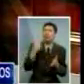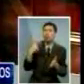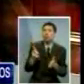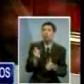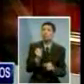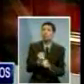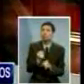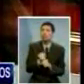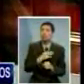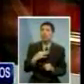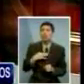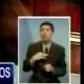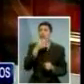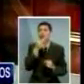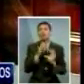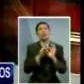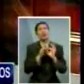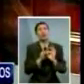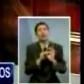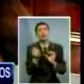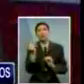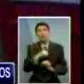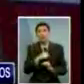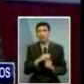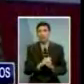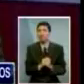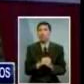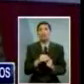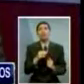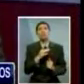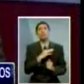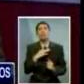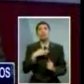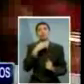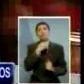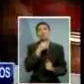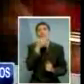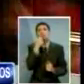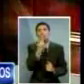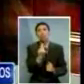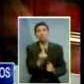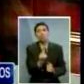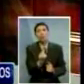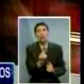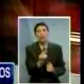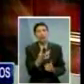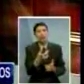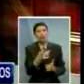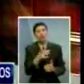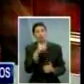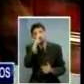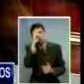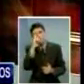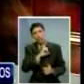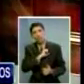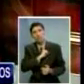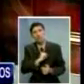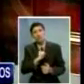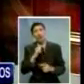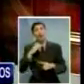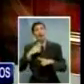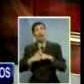haber venido a CNN Chile para analizar estos temas, muy amables. Ministro, me gustaría comenzar con el Hospital Santiago Occidente, con este ex Félix